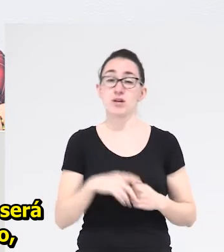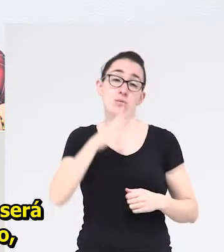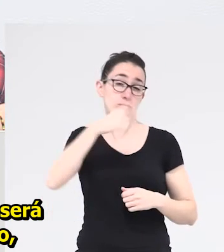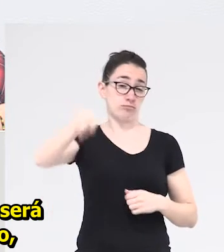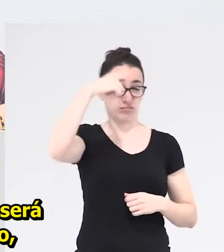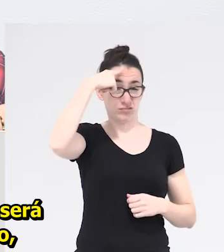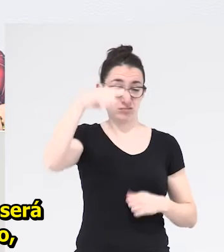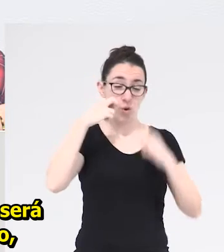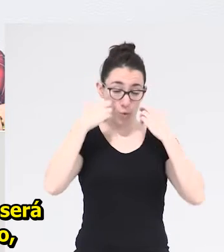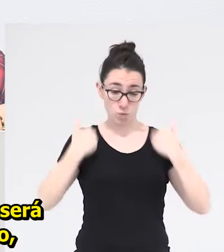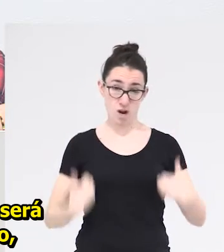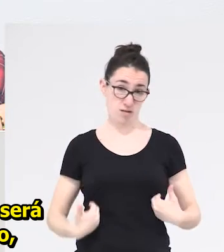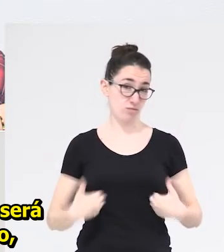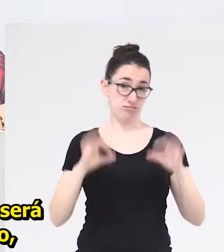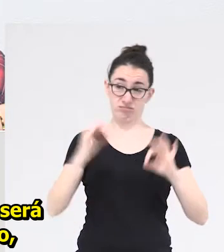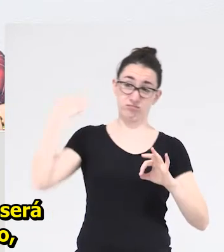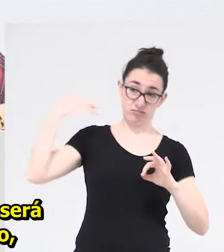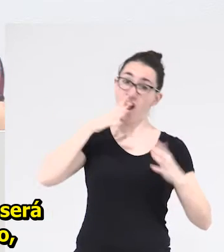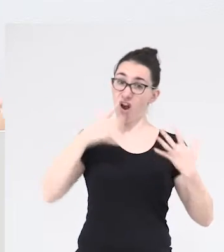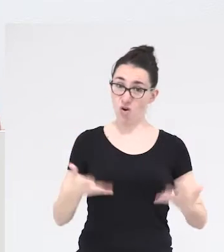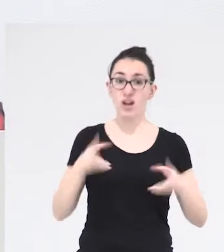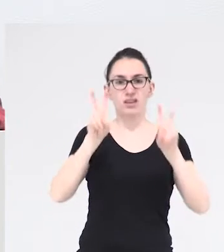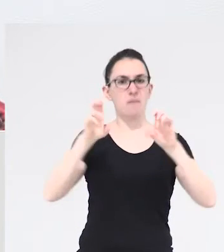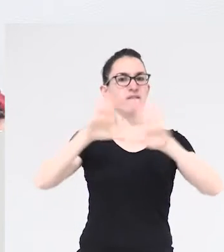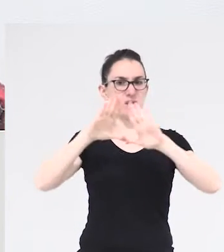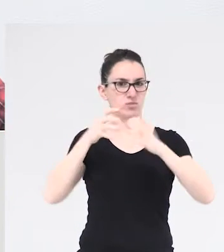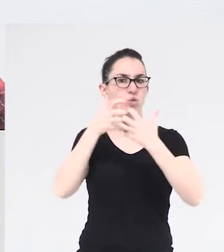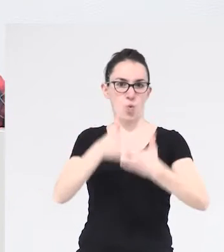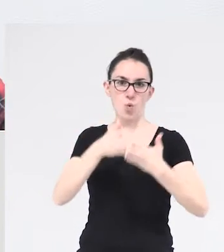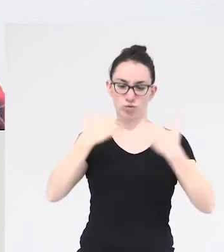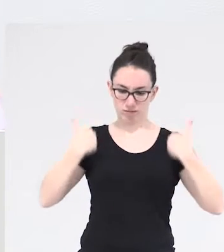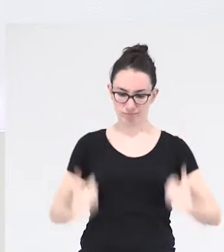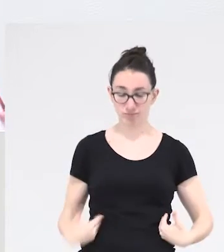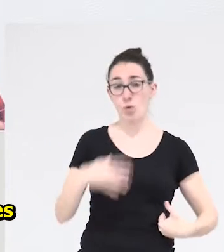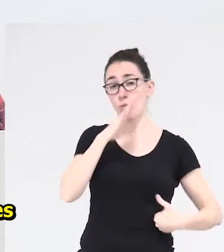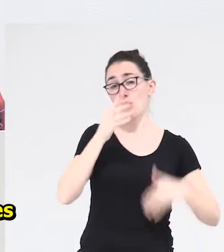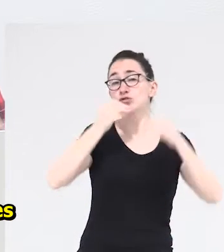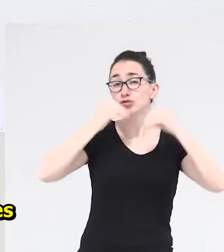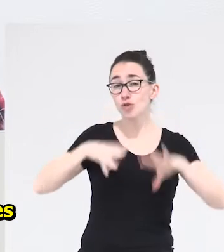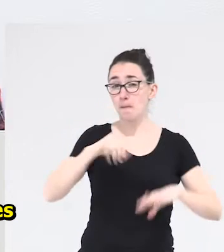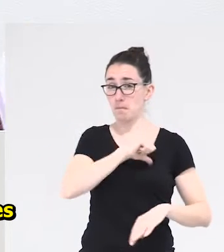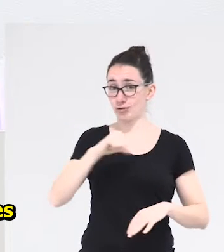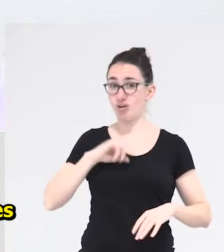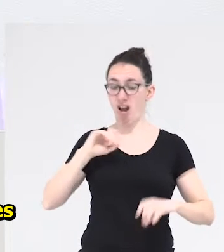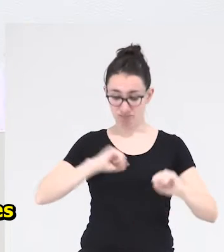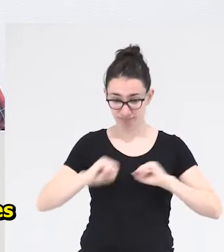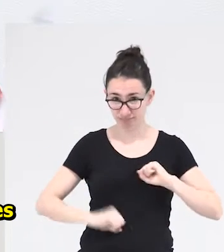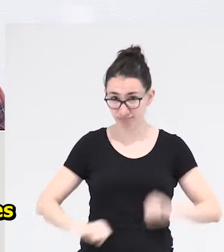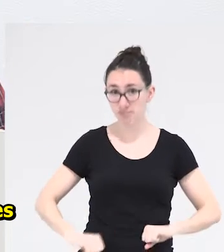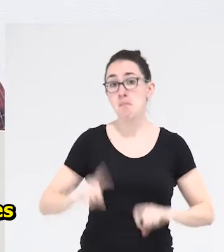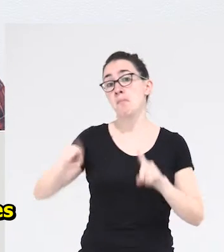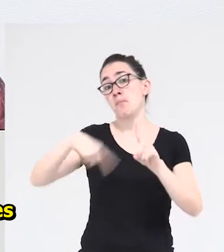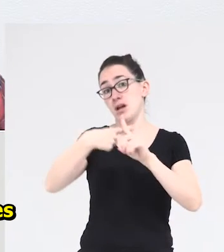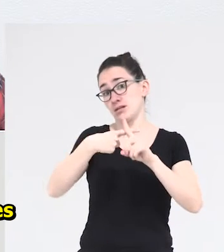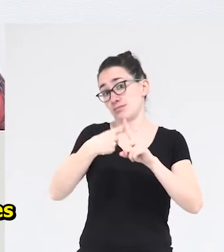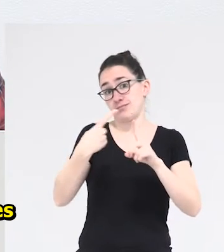será un campo de batalla, ¿no?, del feminismo, ya que recoge tanto las historias personales como las diferentes construcciones de